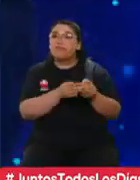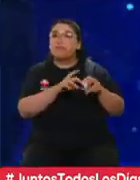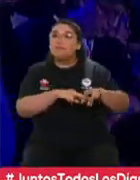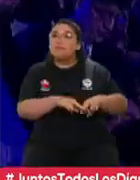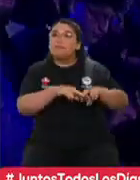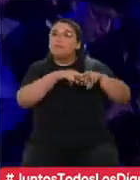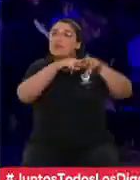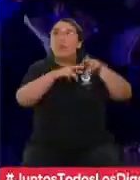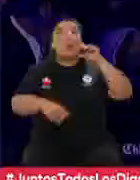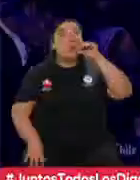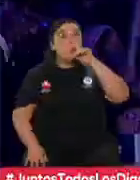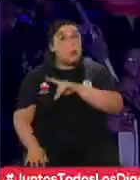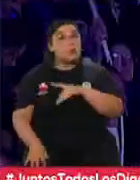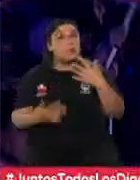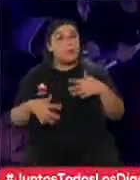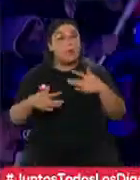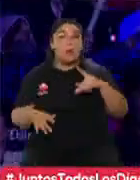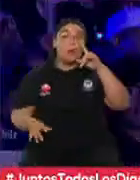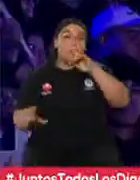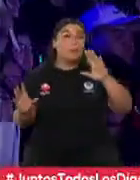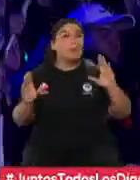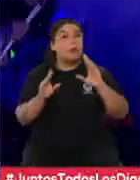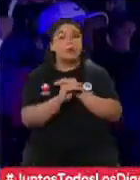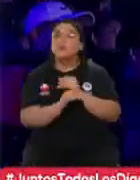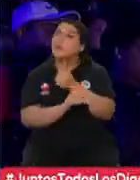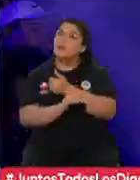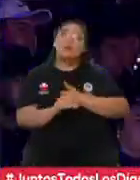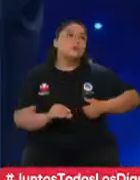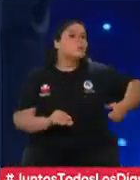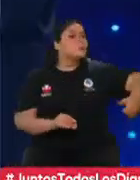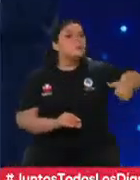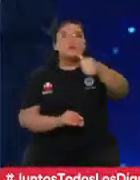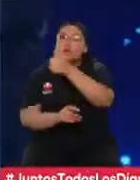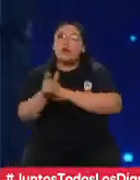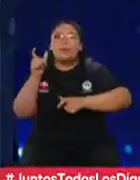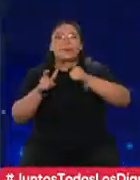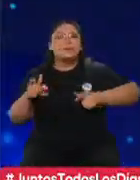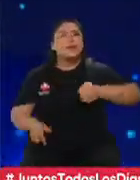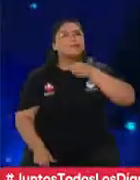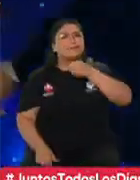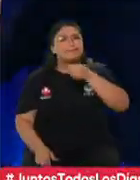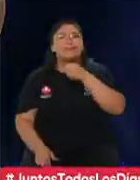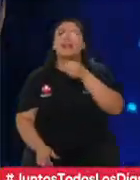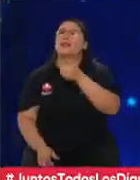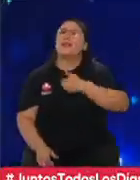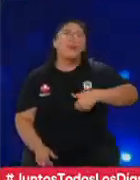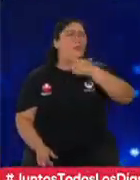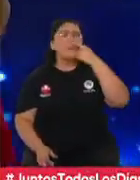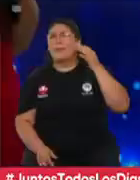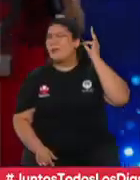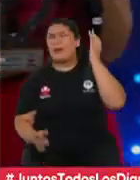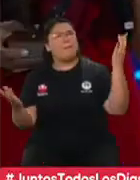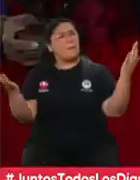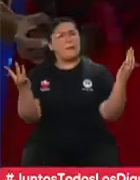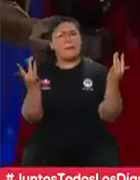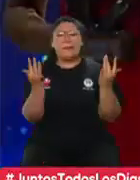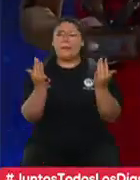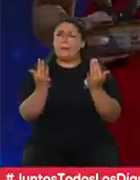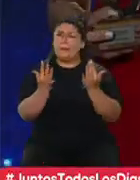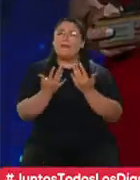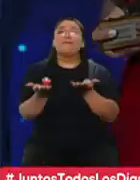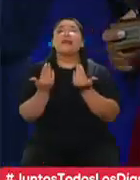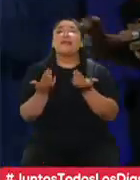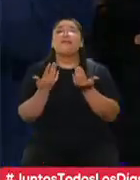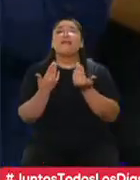El último cómputo de la noche. Que vamos, vengan todas las animadores. Vamos, los animadoras, todo el mundo. Aquí